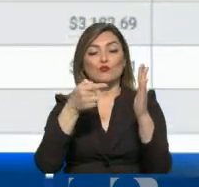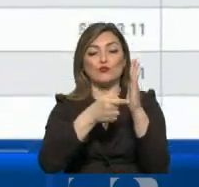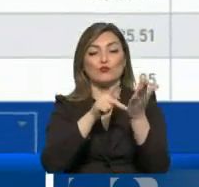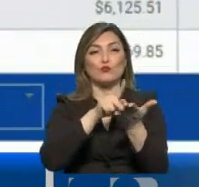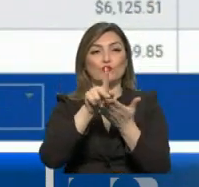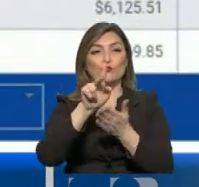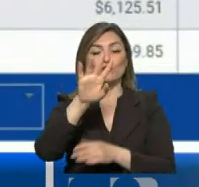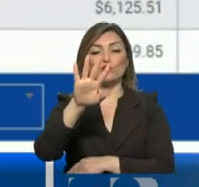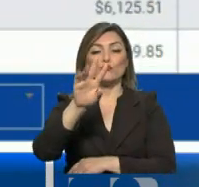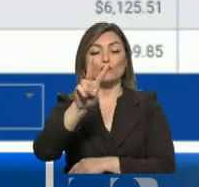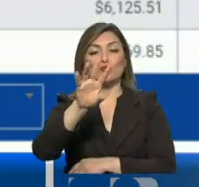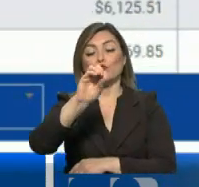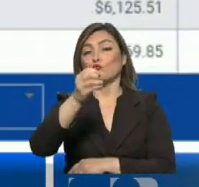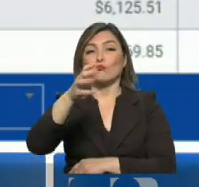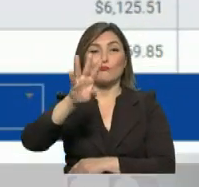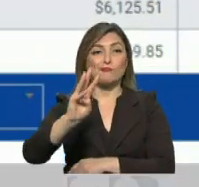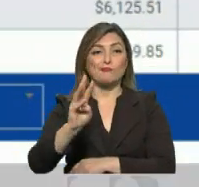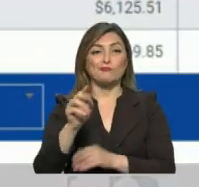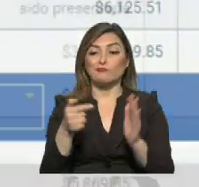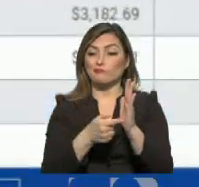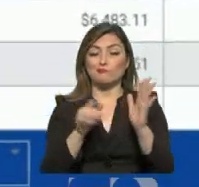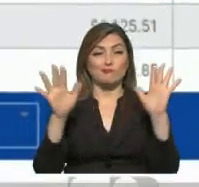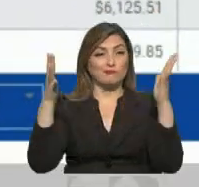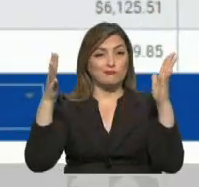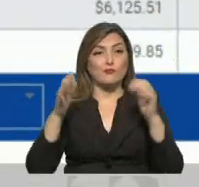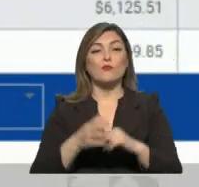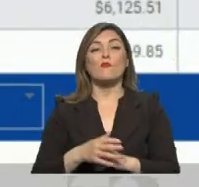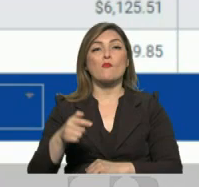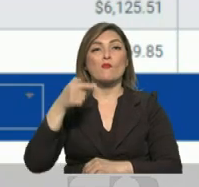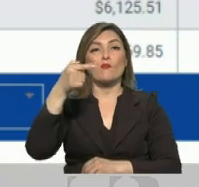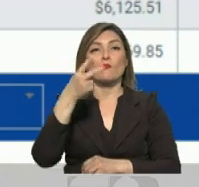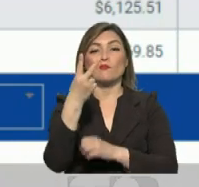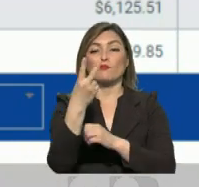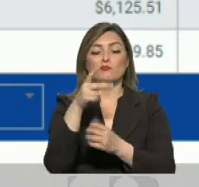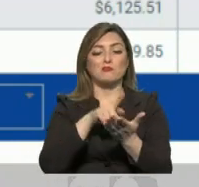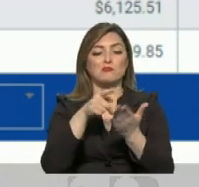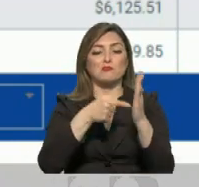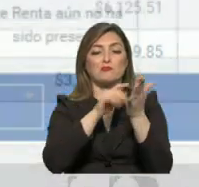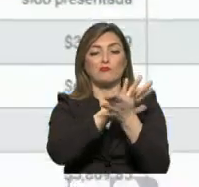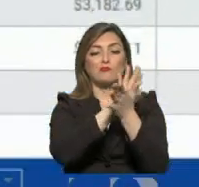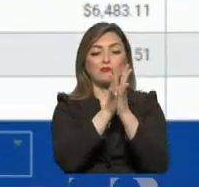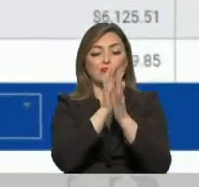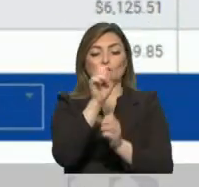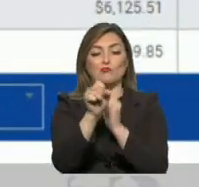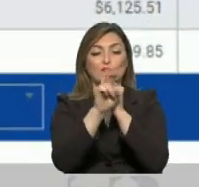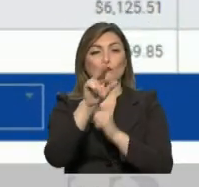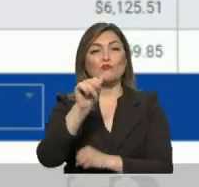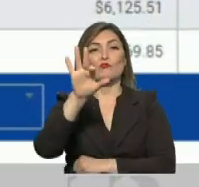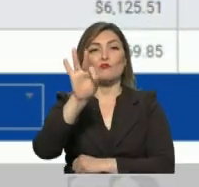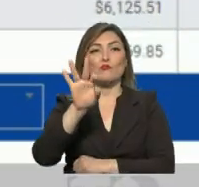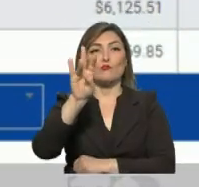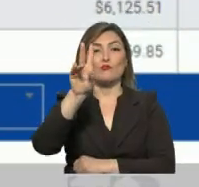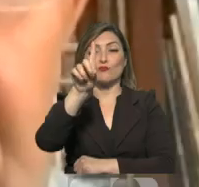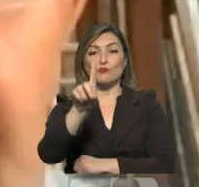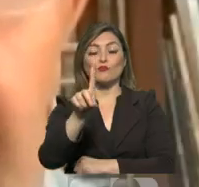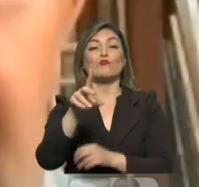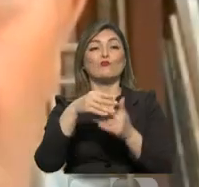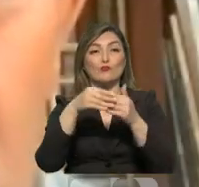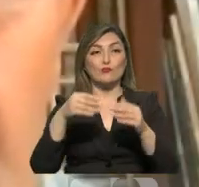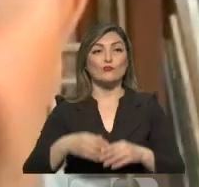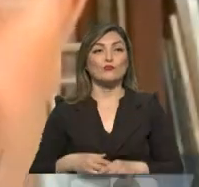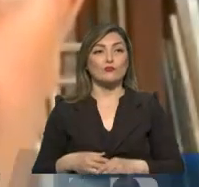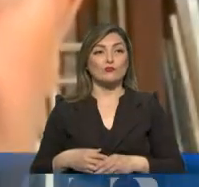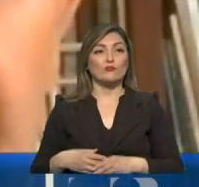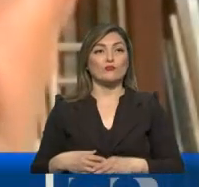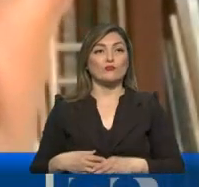En 2016 no presentó declaración. Los dos años siguientes no pagó impuestos y en 2019 pagó $71. Madera